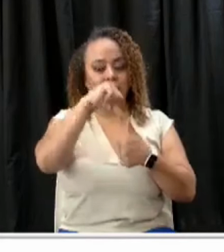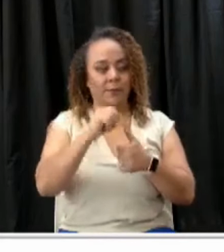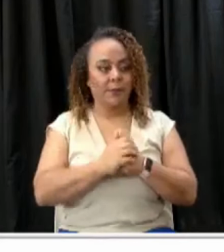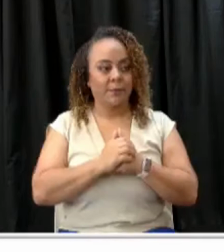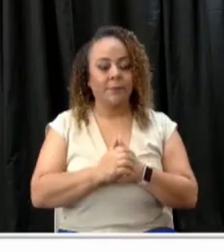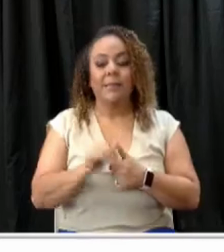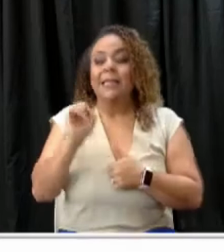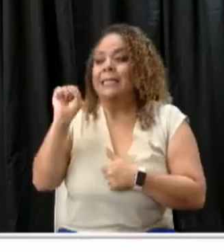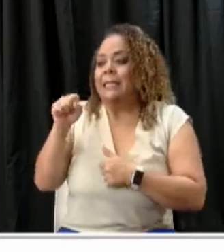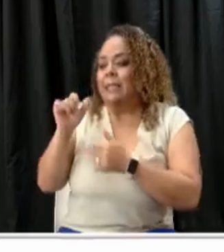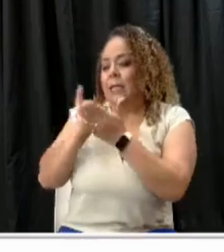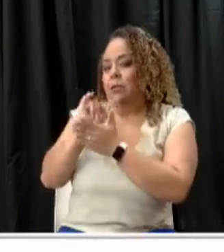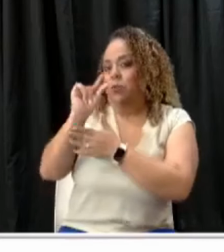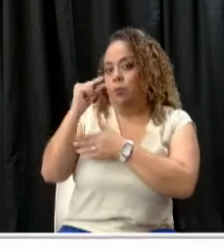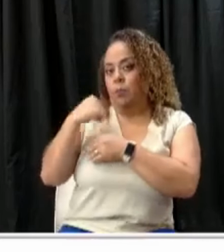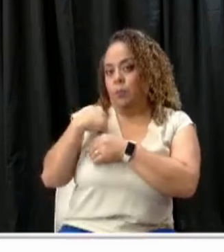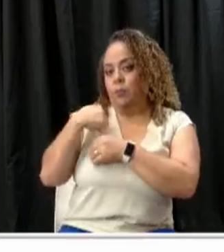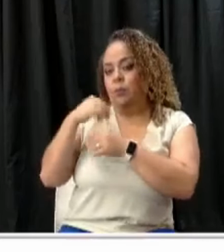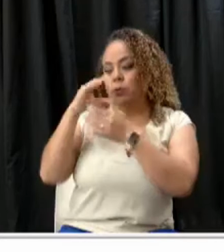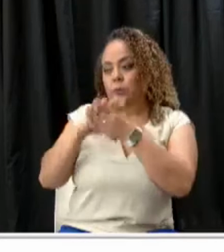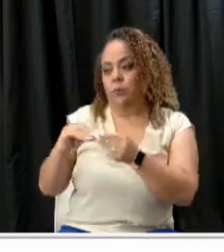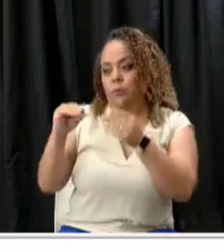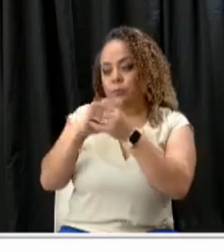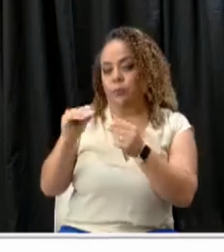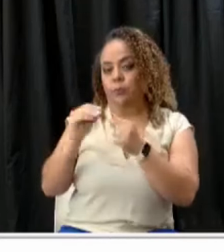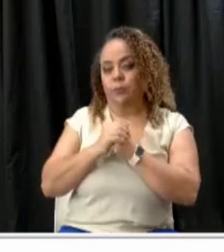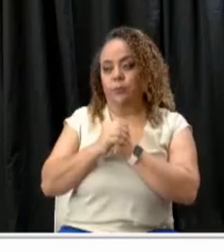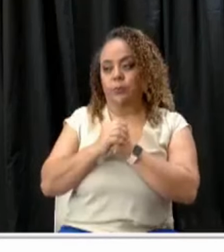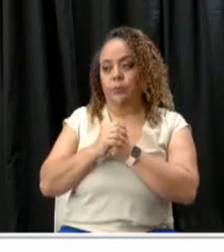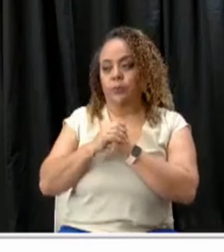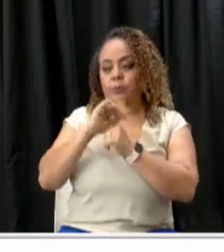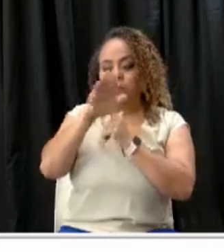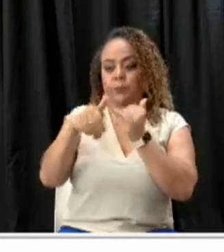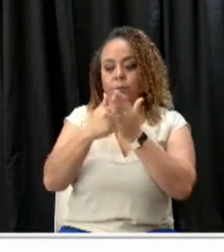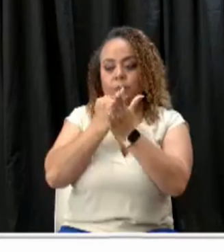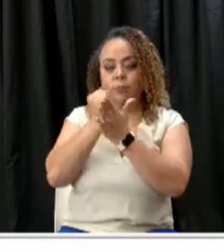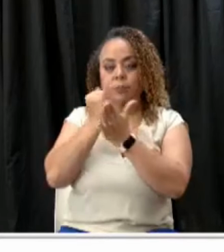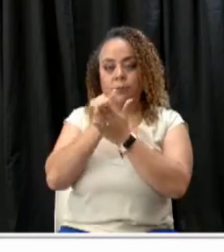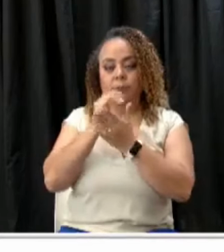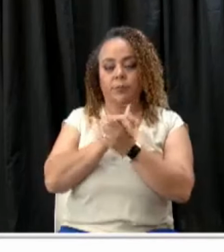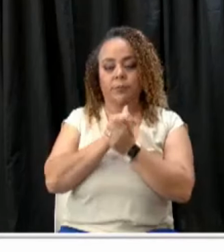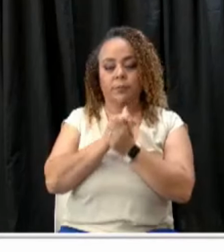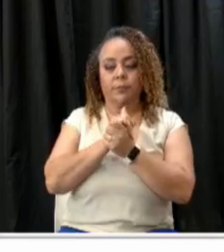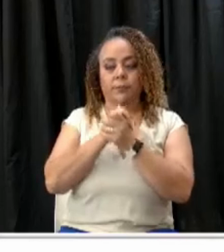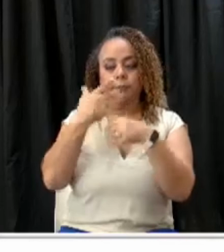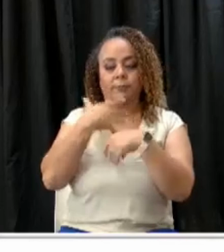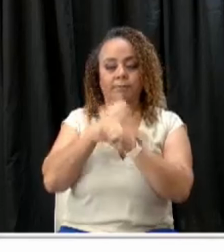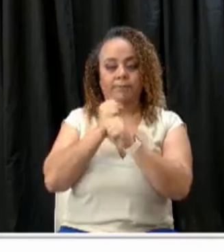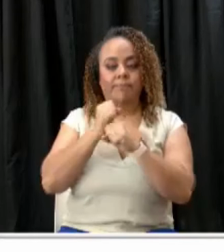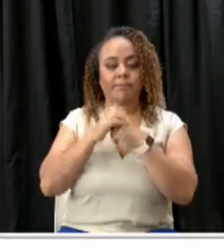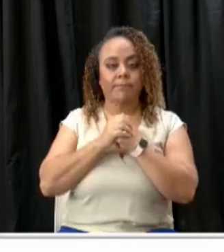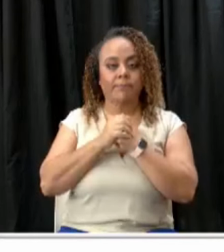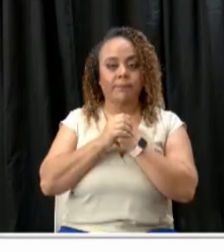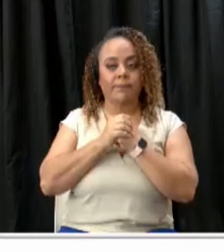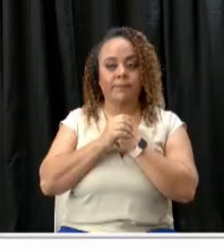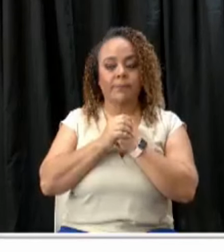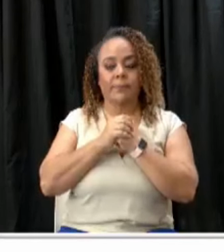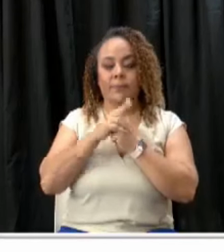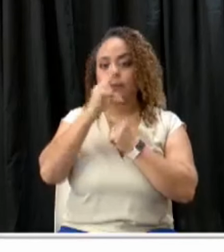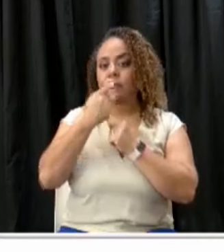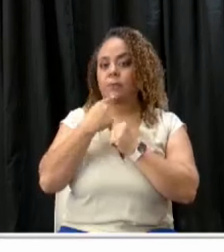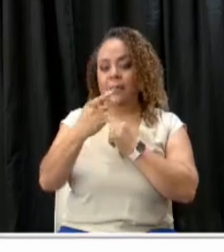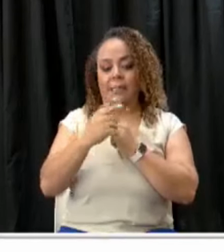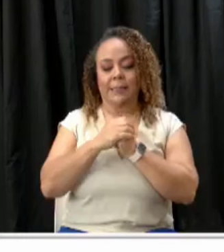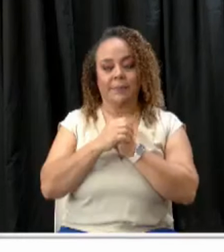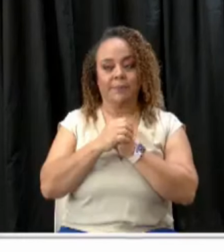eso era un poco lo que le comentaba, de que todas las investigaciones que se han estado realizando no señalan